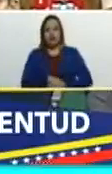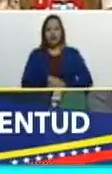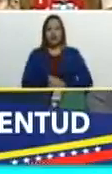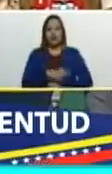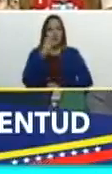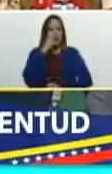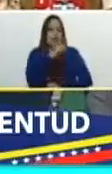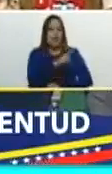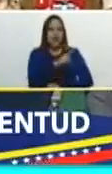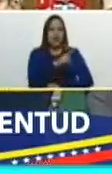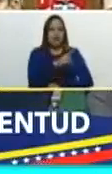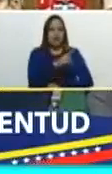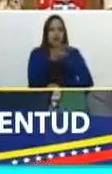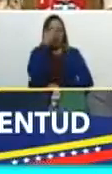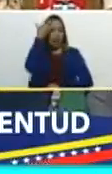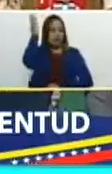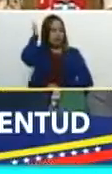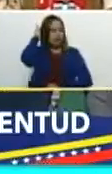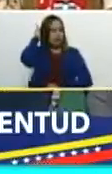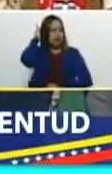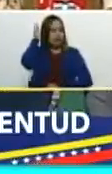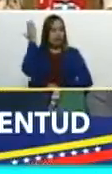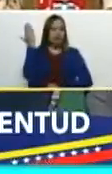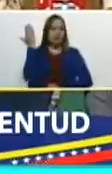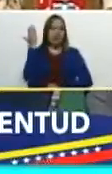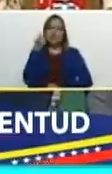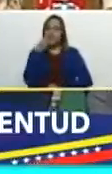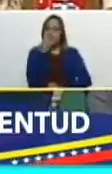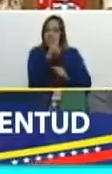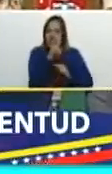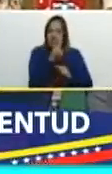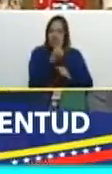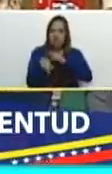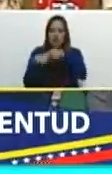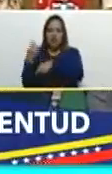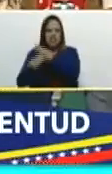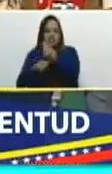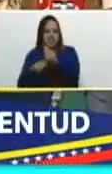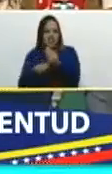la hipocresía entre lo que se decía y lo que se hacía.